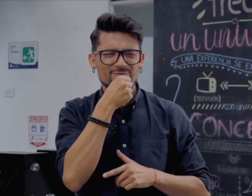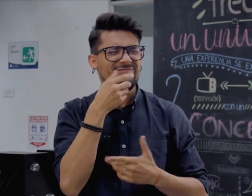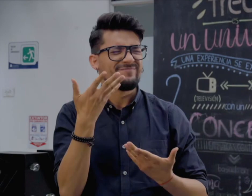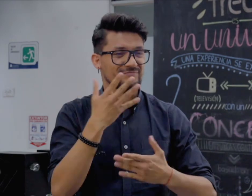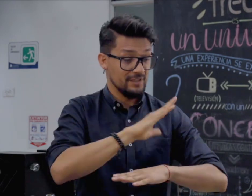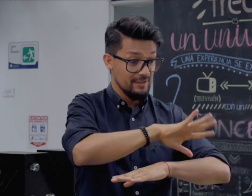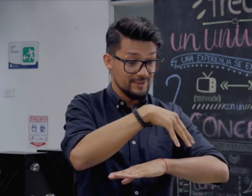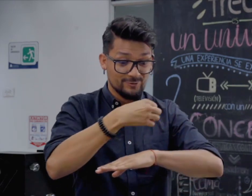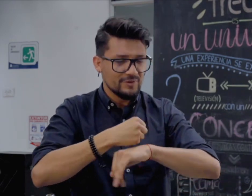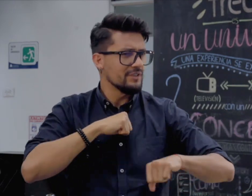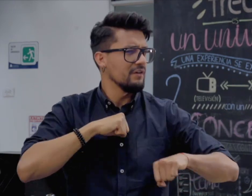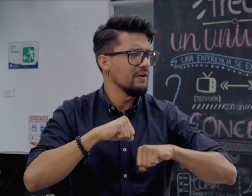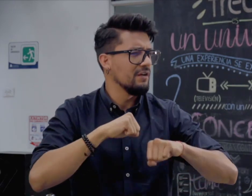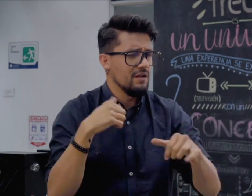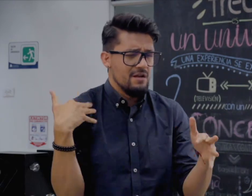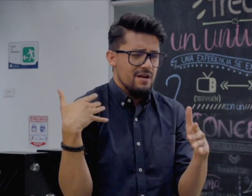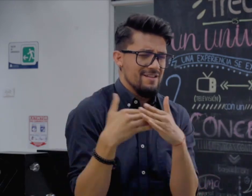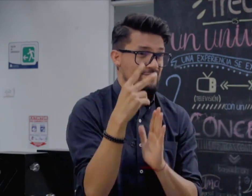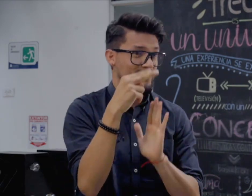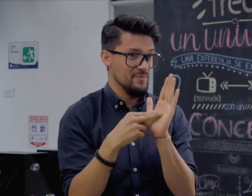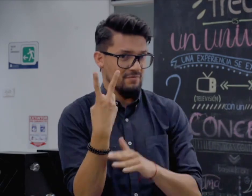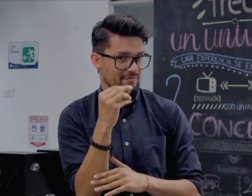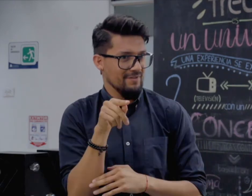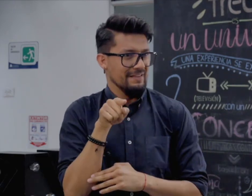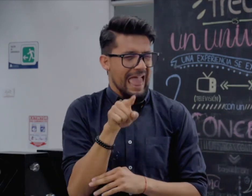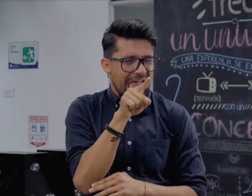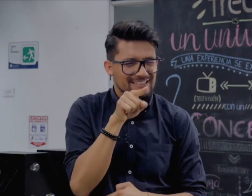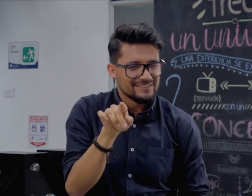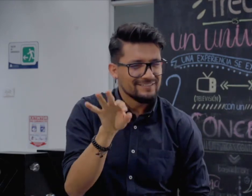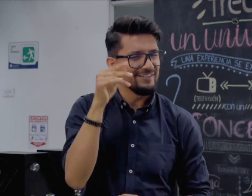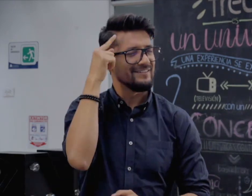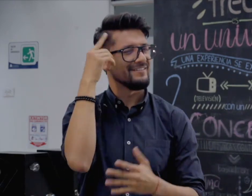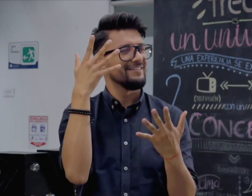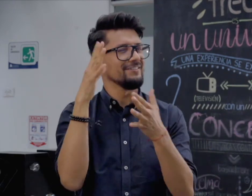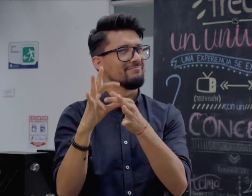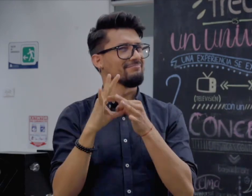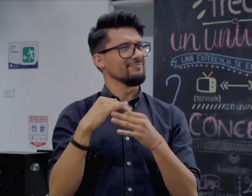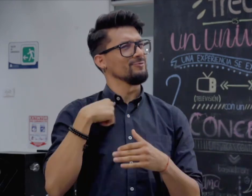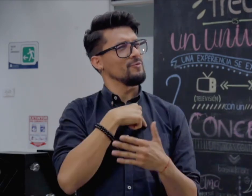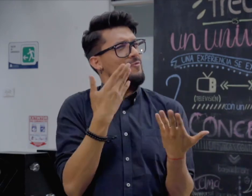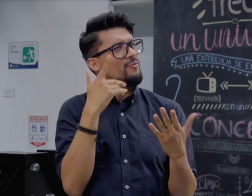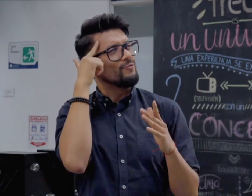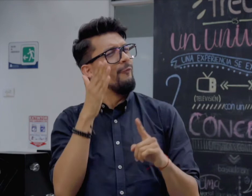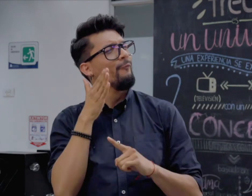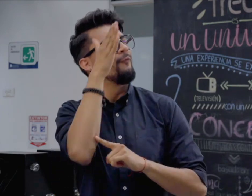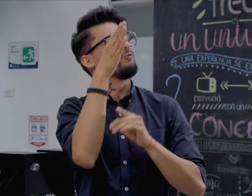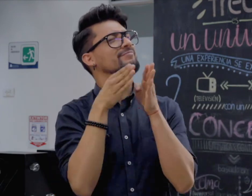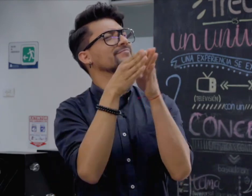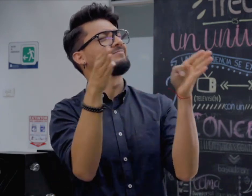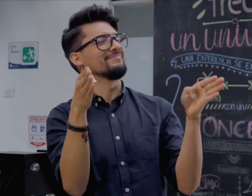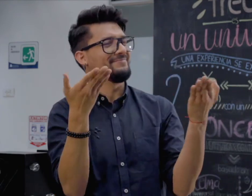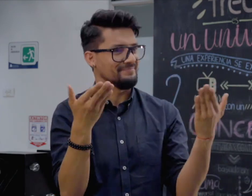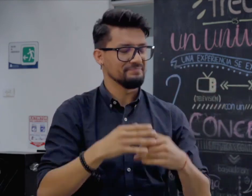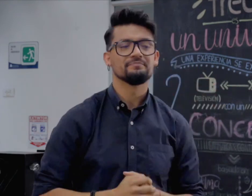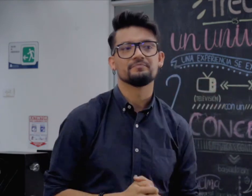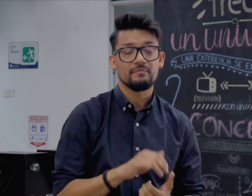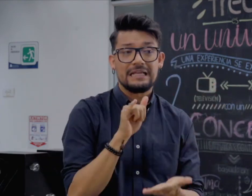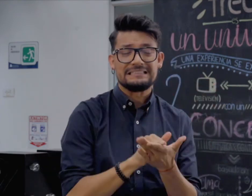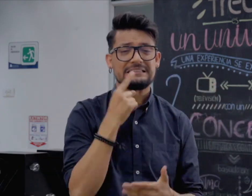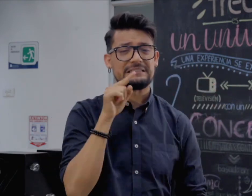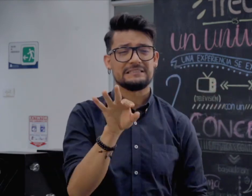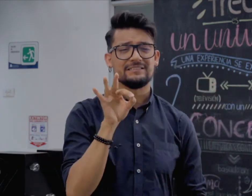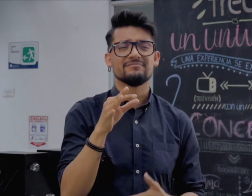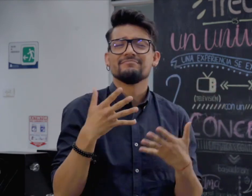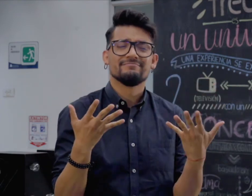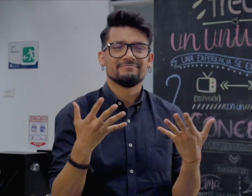Hay muy buenas noticias en cuanto a la gestión del canal en 2020 y eso nos da un gran panorama para el futuro. Precisamente